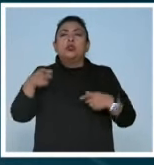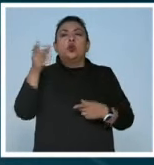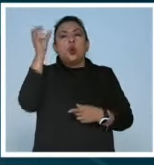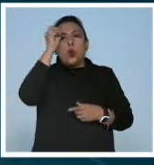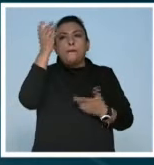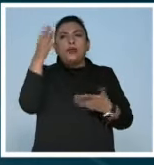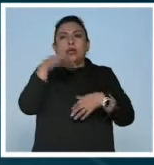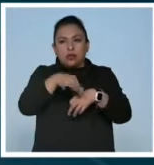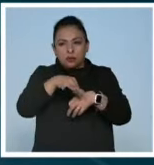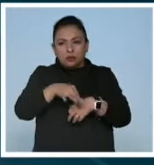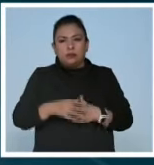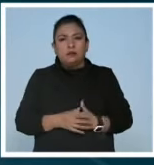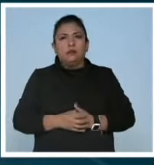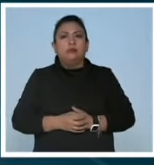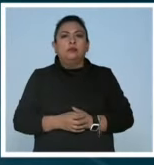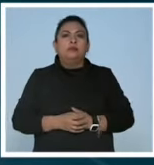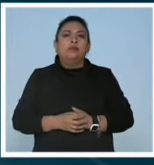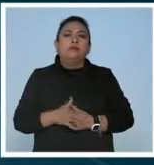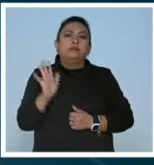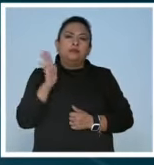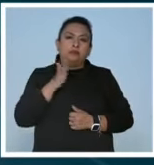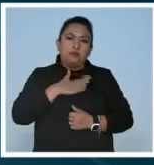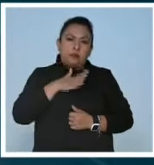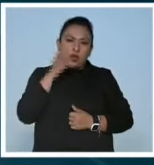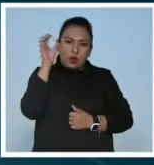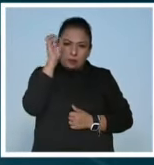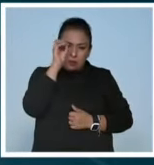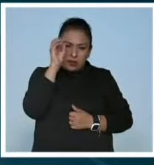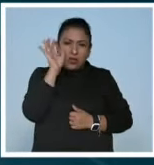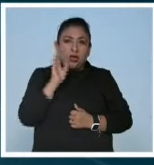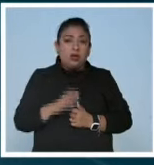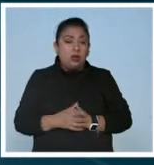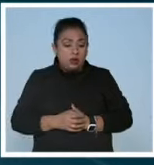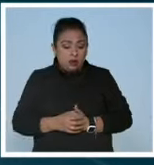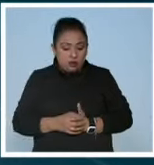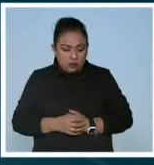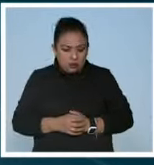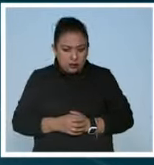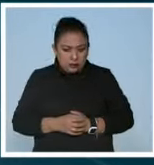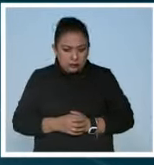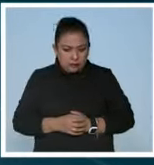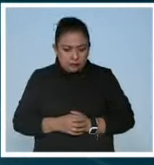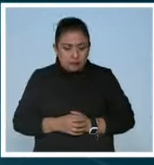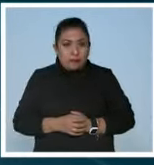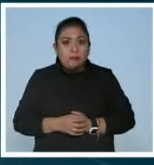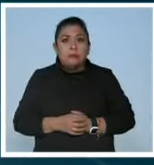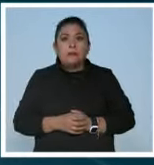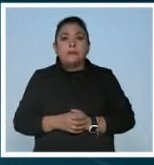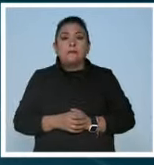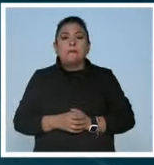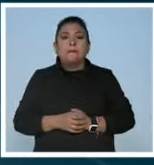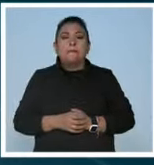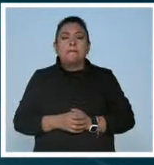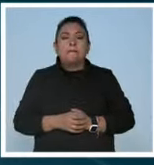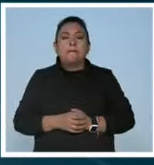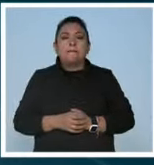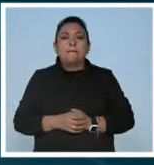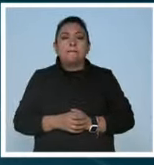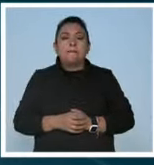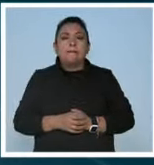lo has vivido? Bueno, yo creo que el Twitter me ha dado para que me den medallas y premios,